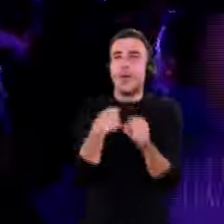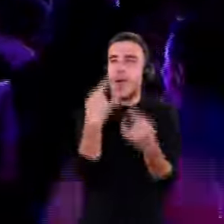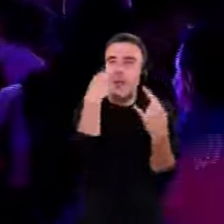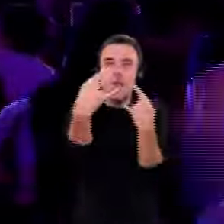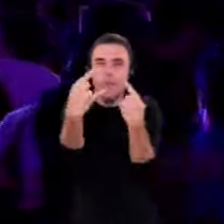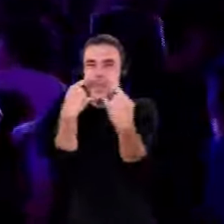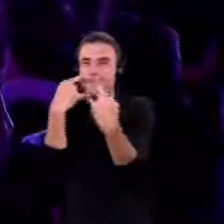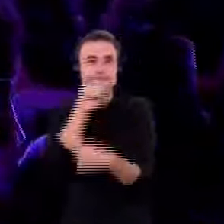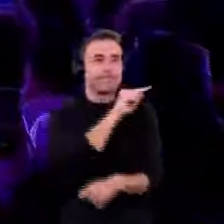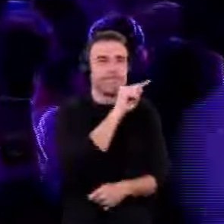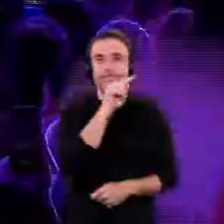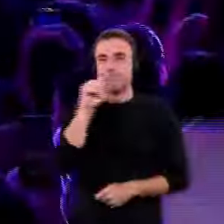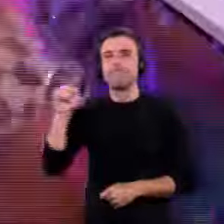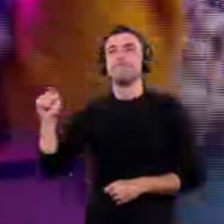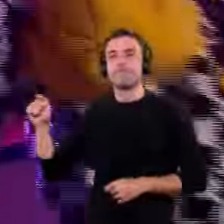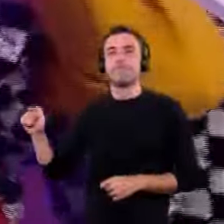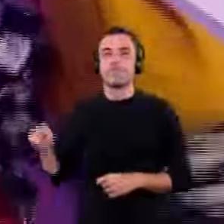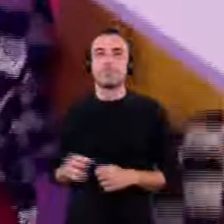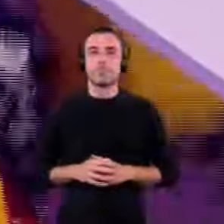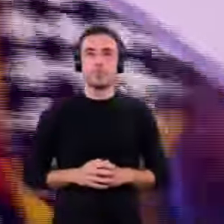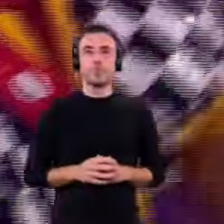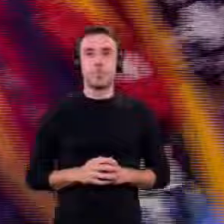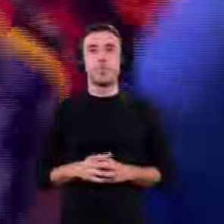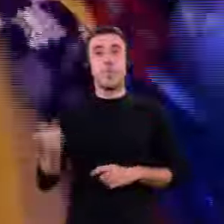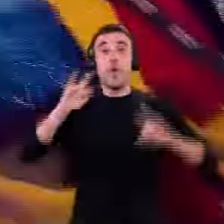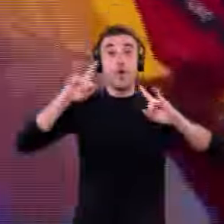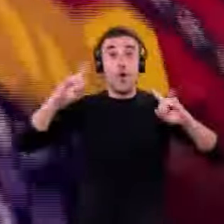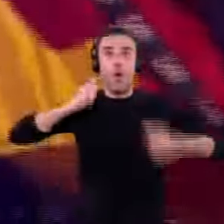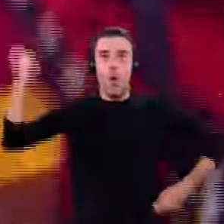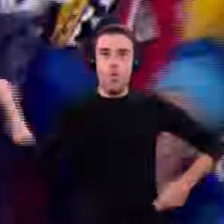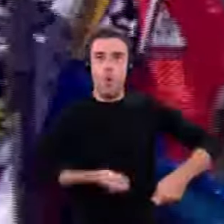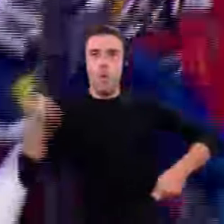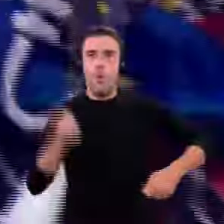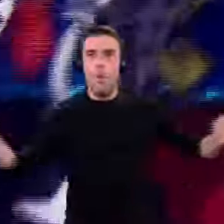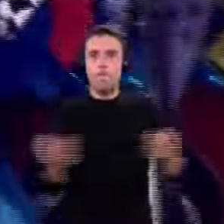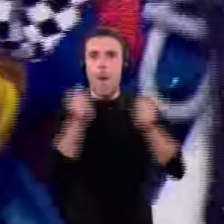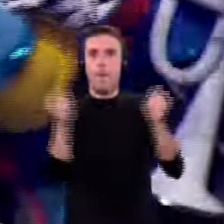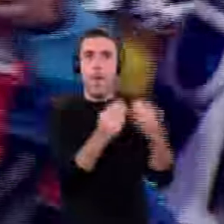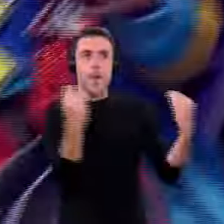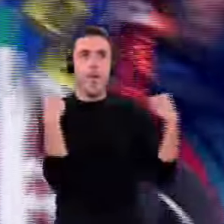¡Gracias!